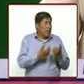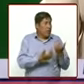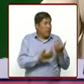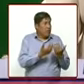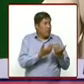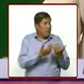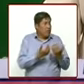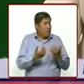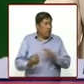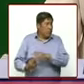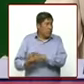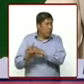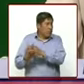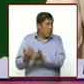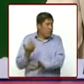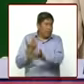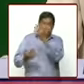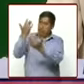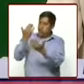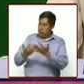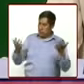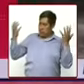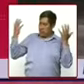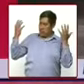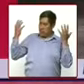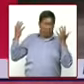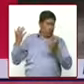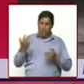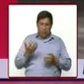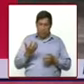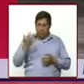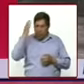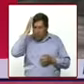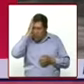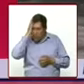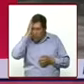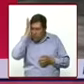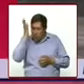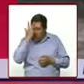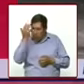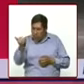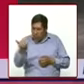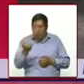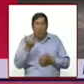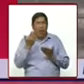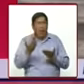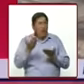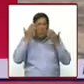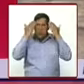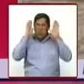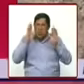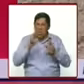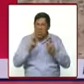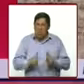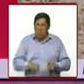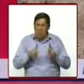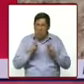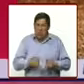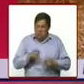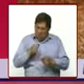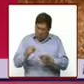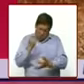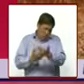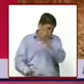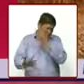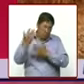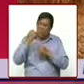El fuego es por alguien que lo está haciendo, no es por personas que no miden. Yo no sé si es las personas